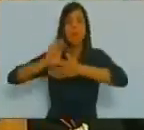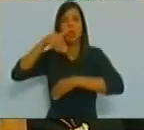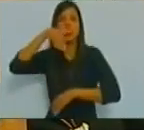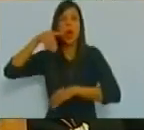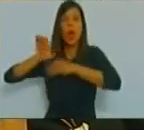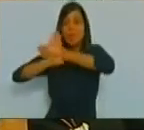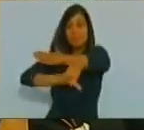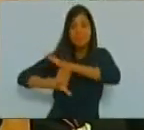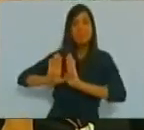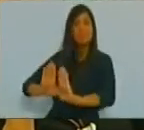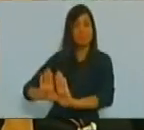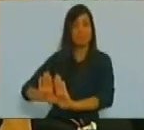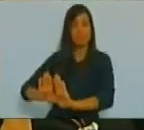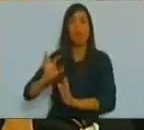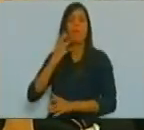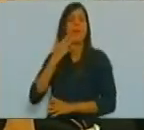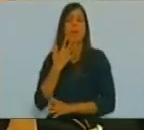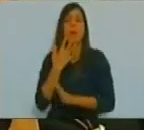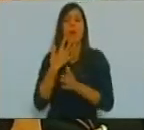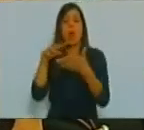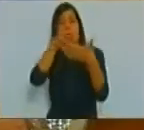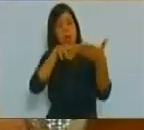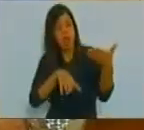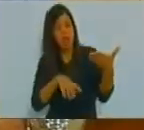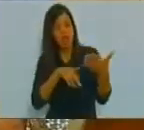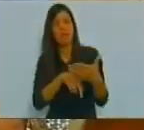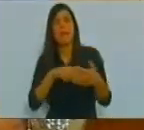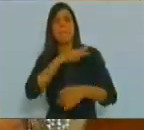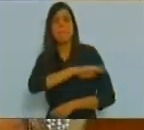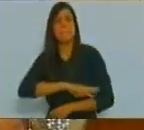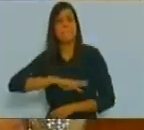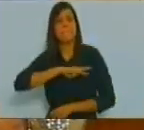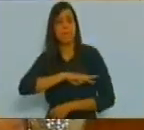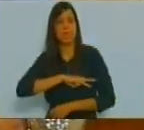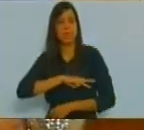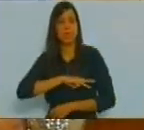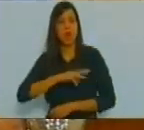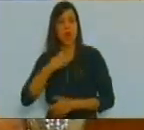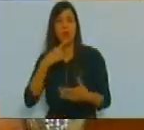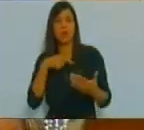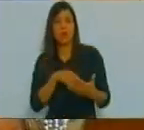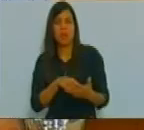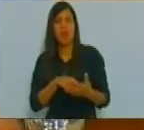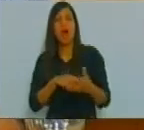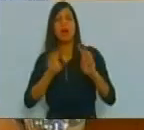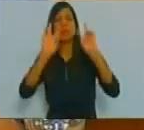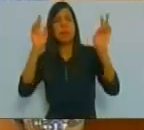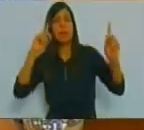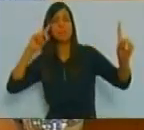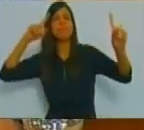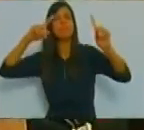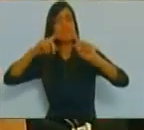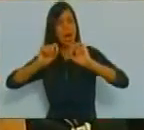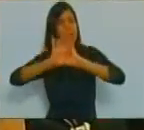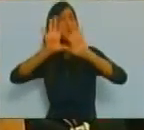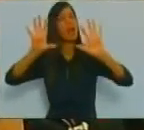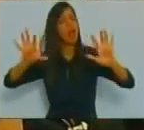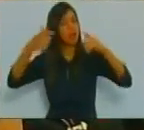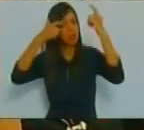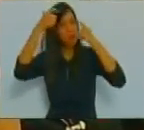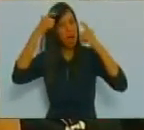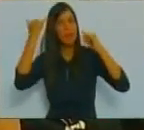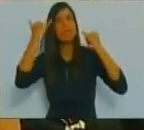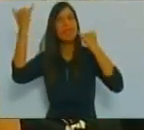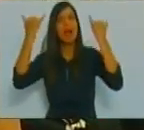cuando uno lee el alcance de la gran visión está todo redondito como lo dijo chávez